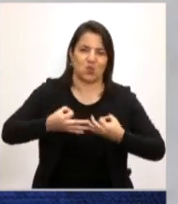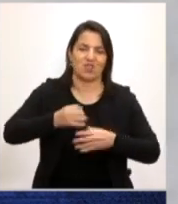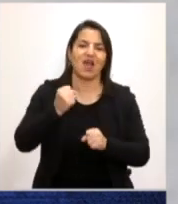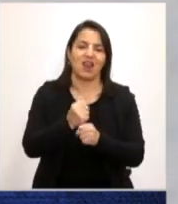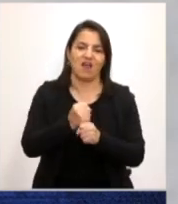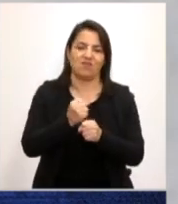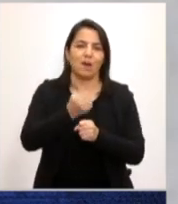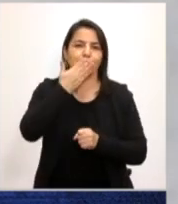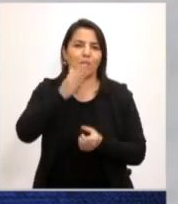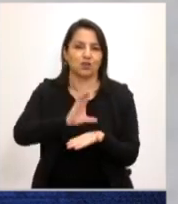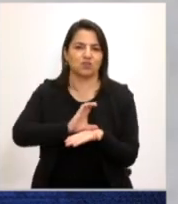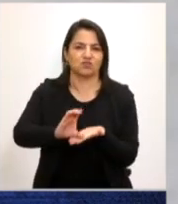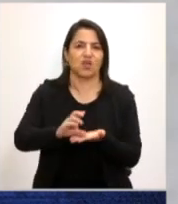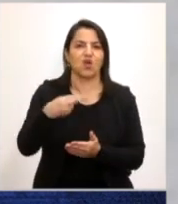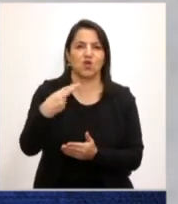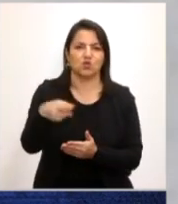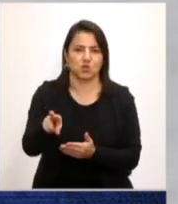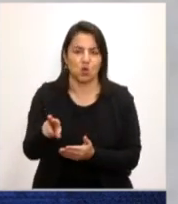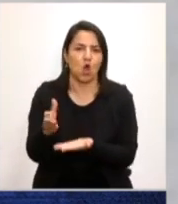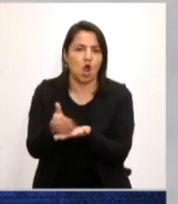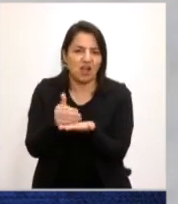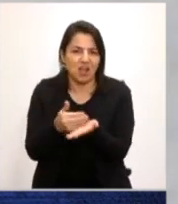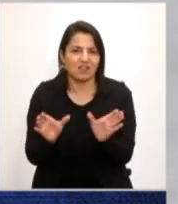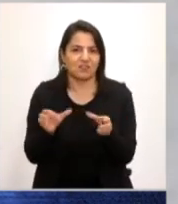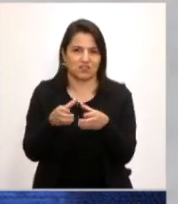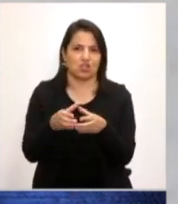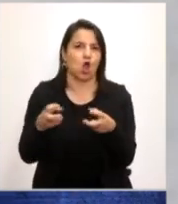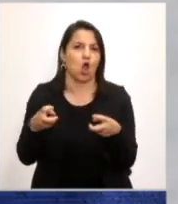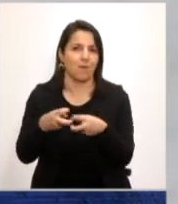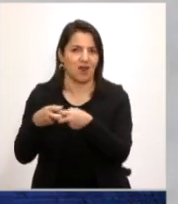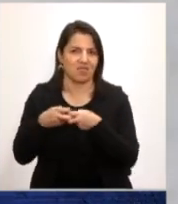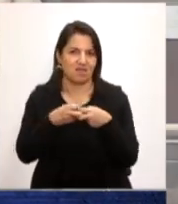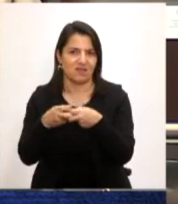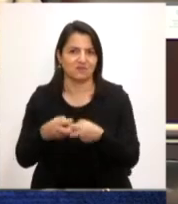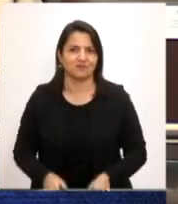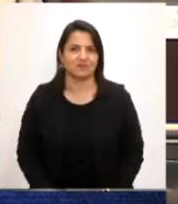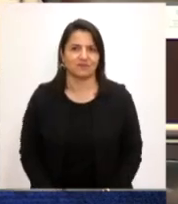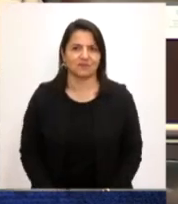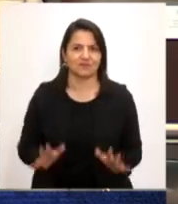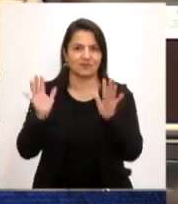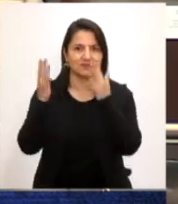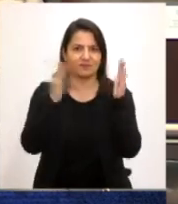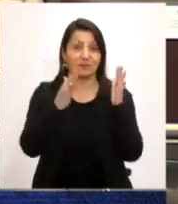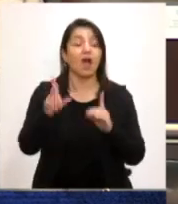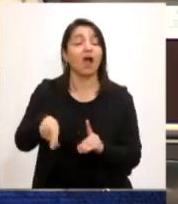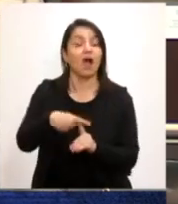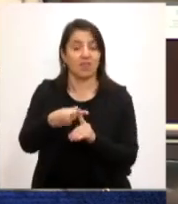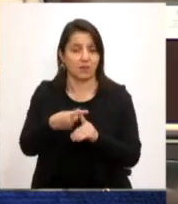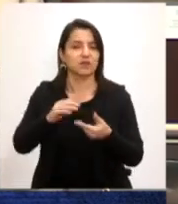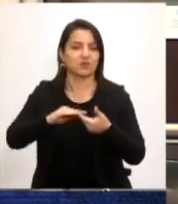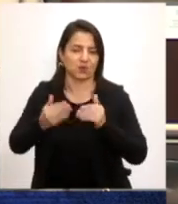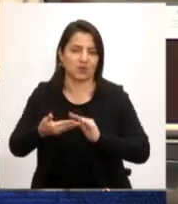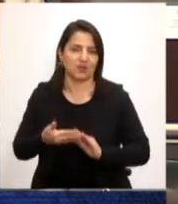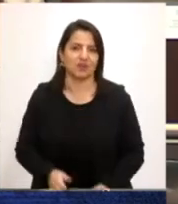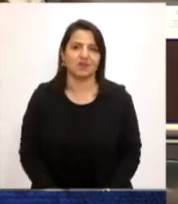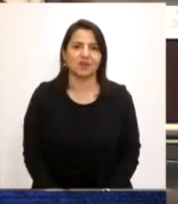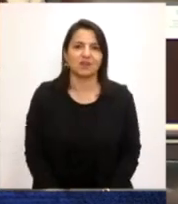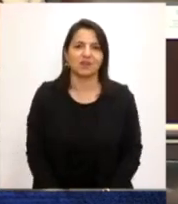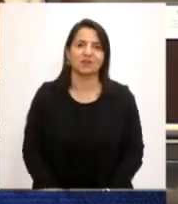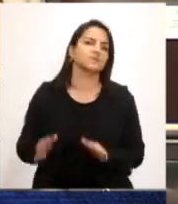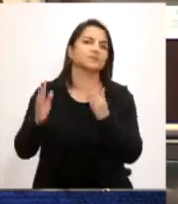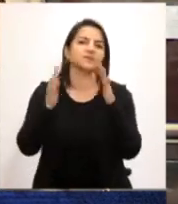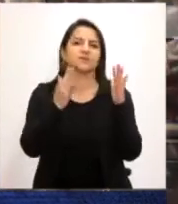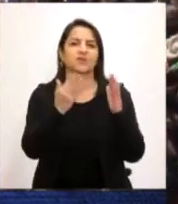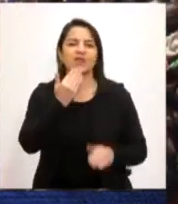mejores salarios con su propia organización cooperativa y además comunitaria.